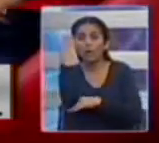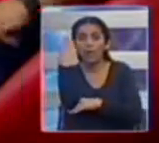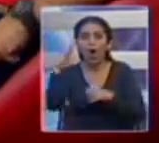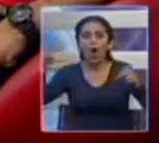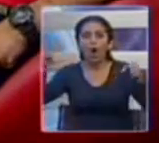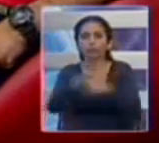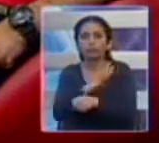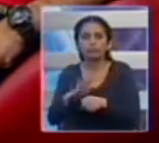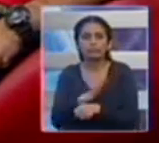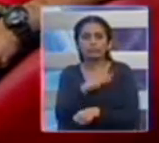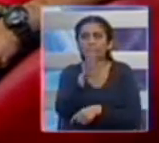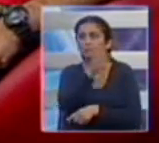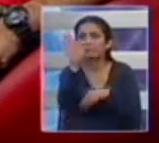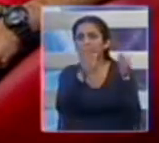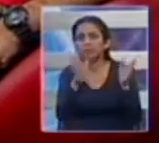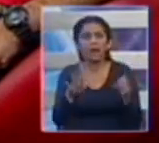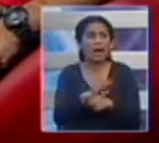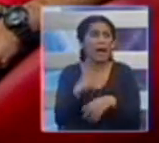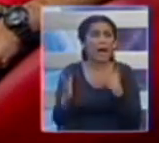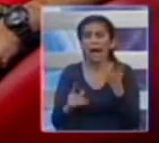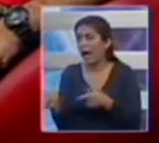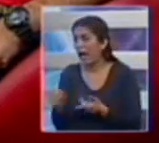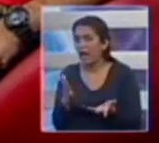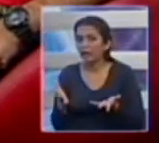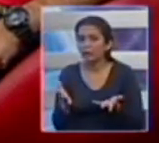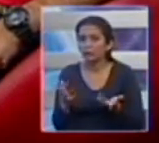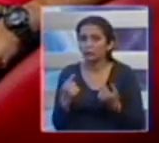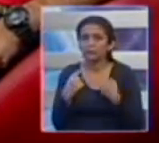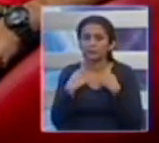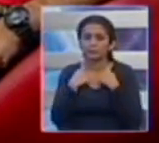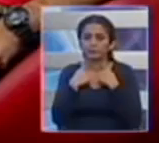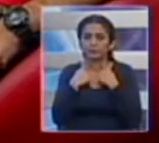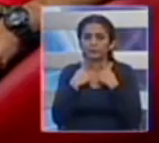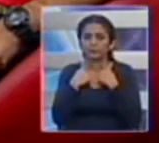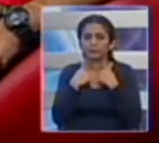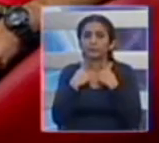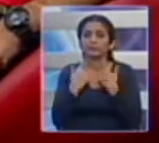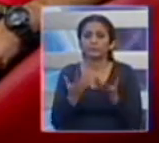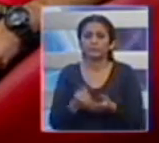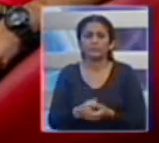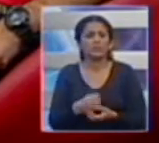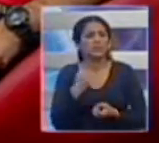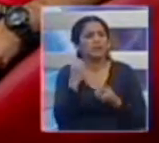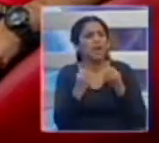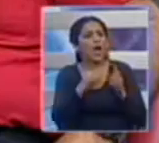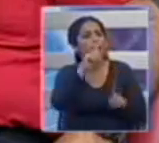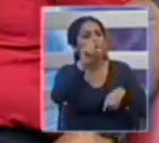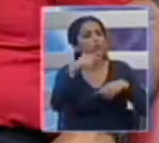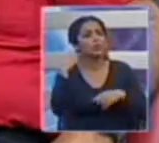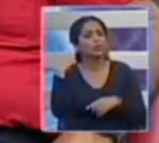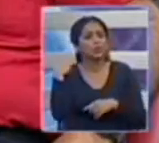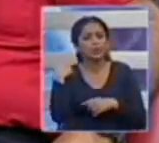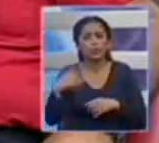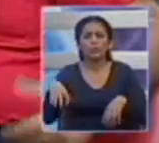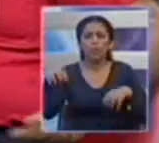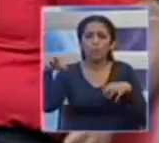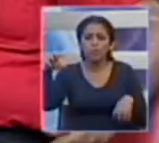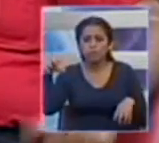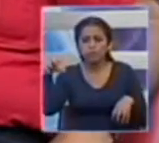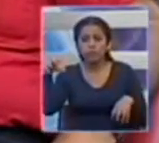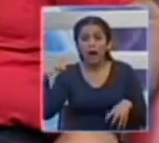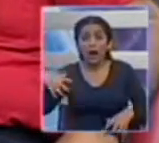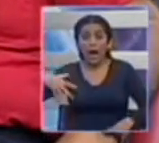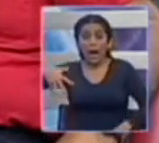sirviendo justamente a la ciudad. Tienen una tarea compleja también, que es el de los monigotes gigantes. ¿Qué hacer ahí? Bueno, ese tema de los monigotes gigantes es